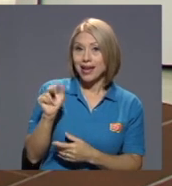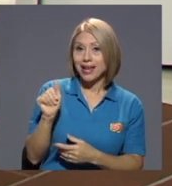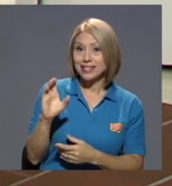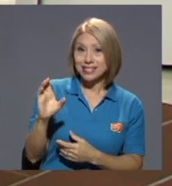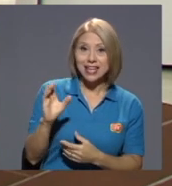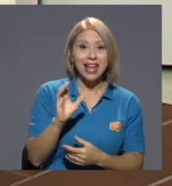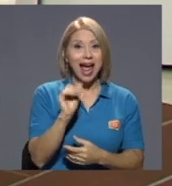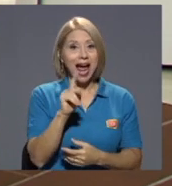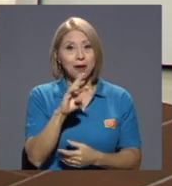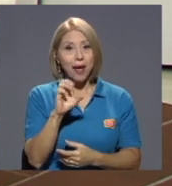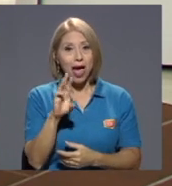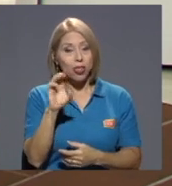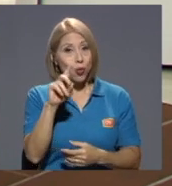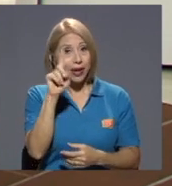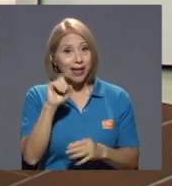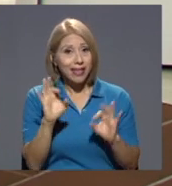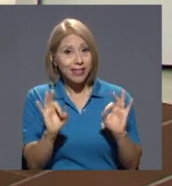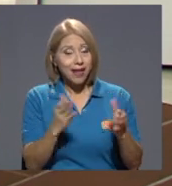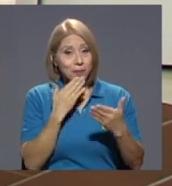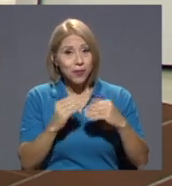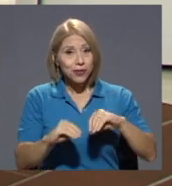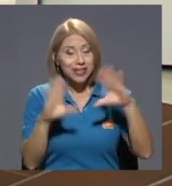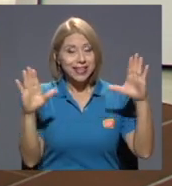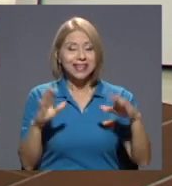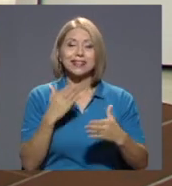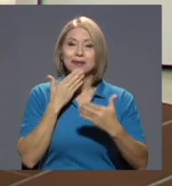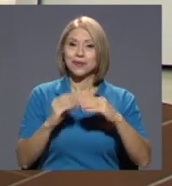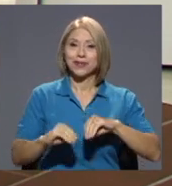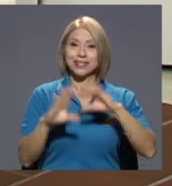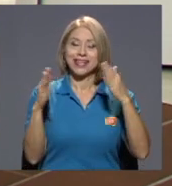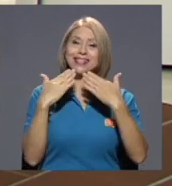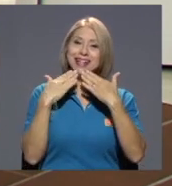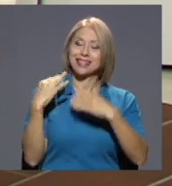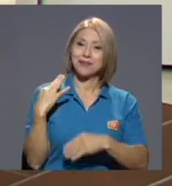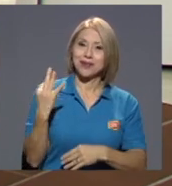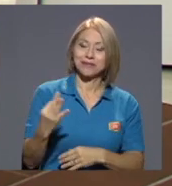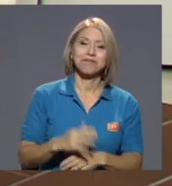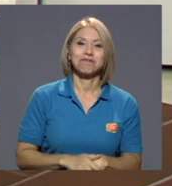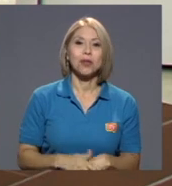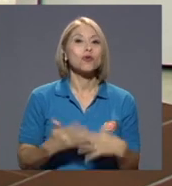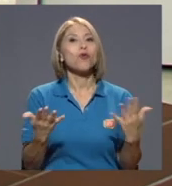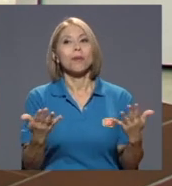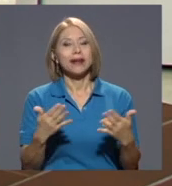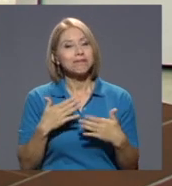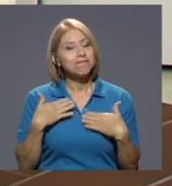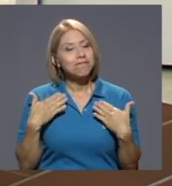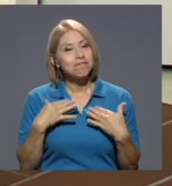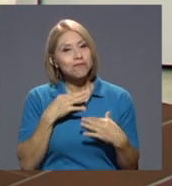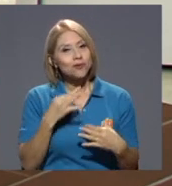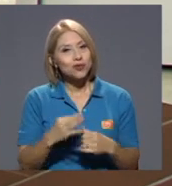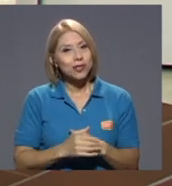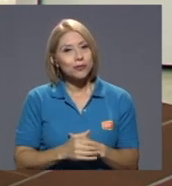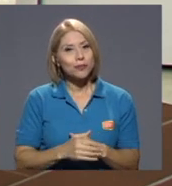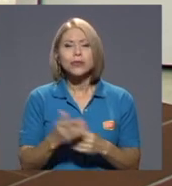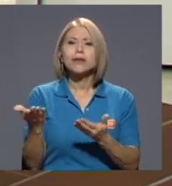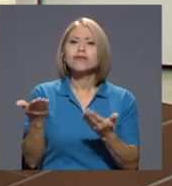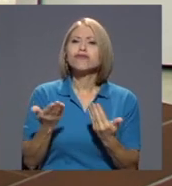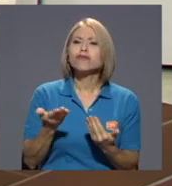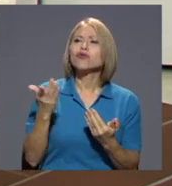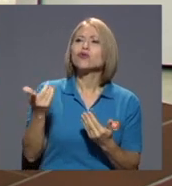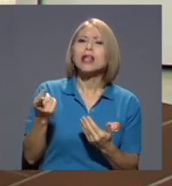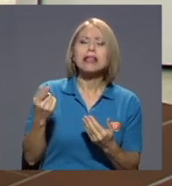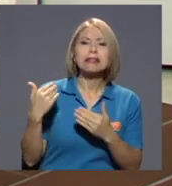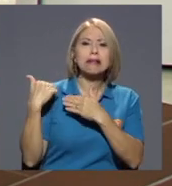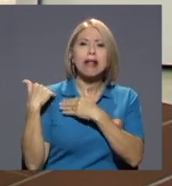don armando buenos días buenos días muchas gracias por la invitación nombre un gustazo cuénteme que la preocupación que ustedes traen en sus